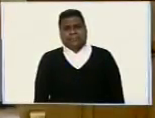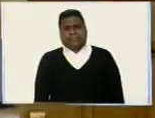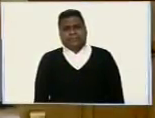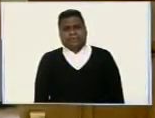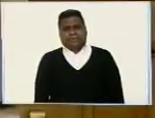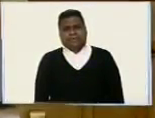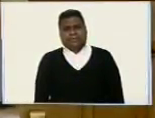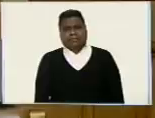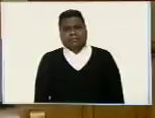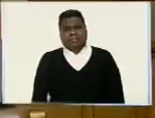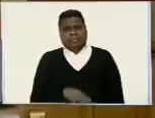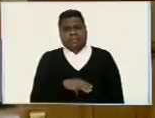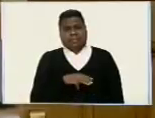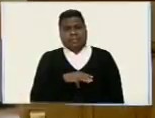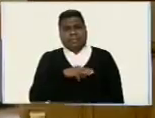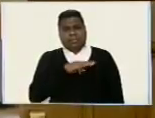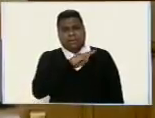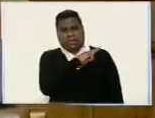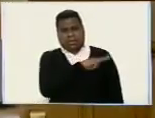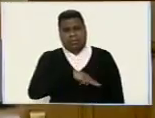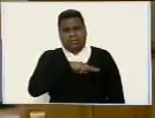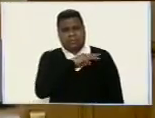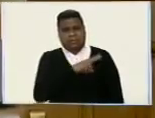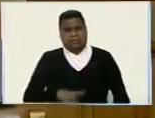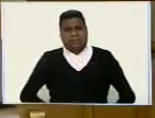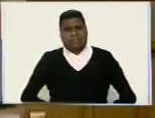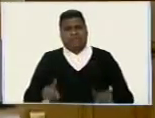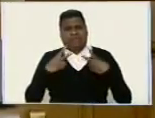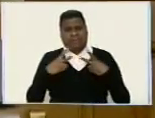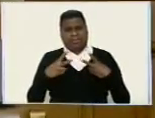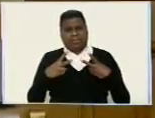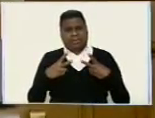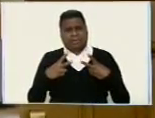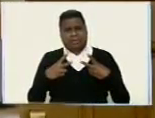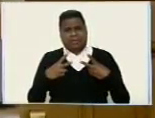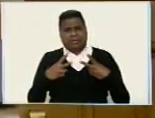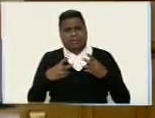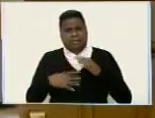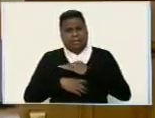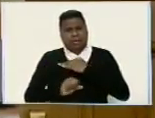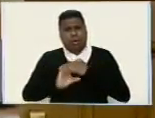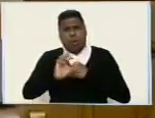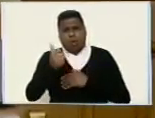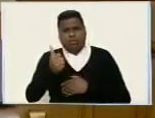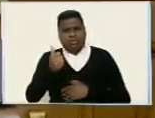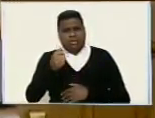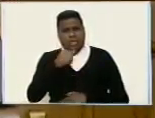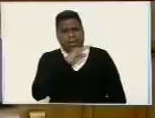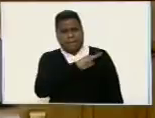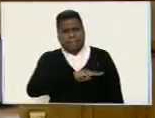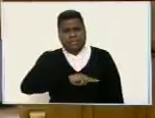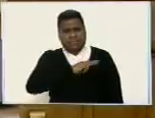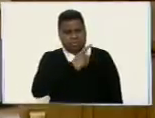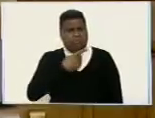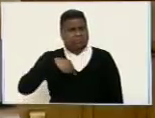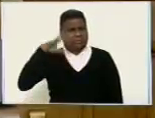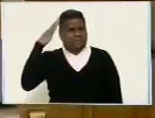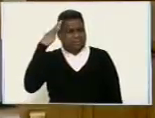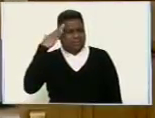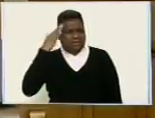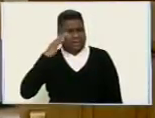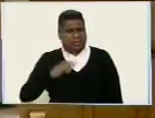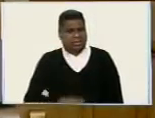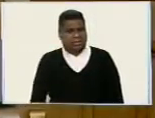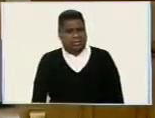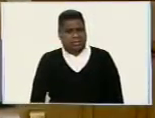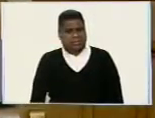vida le dio parto a una gran misión, para mí la mejor misión que ha creado el comandante Chávez. Ya van a oír, cuando oigan el nombre van a saber por qué, le dio